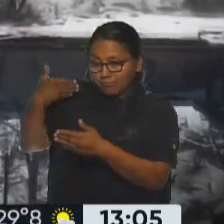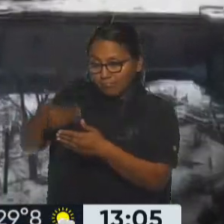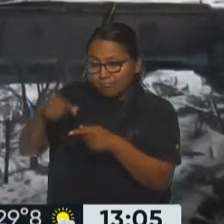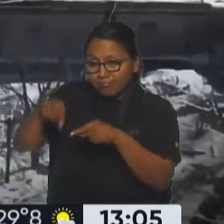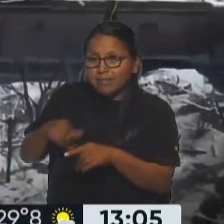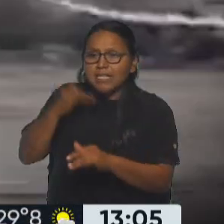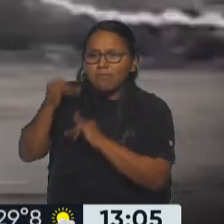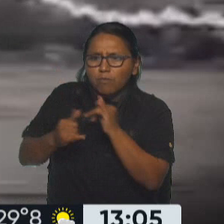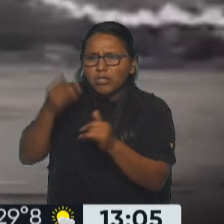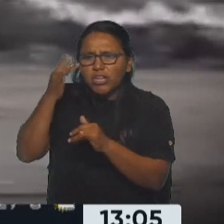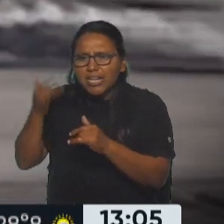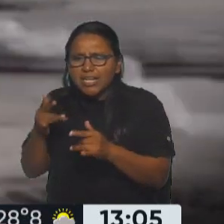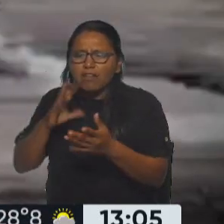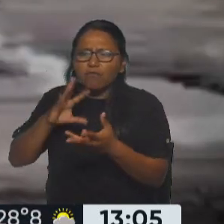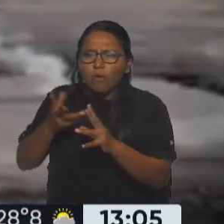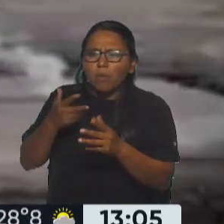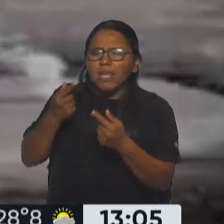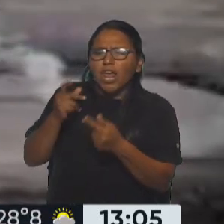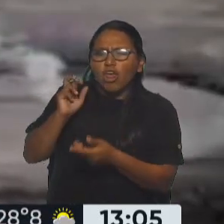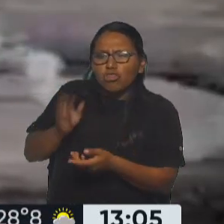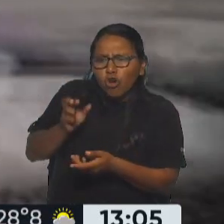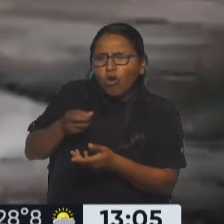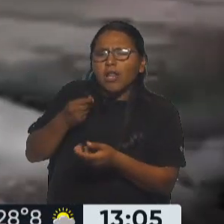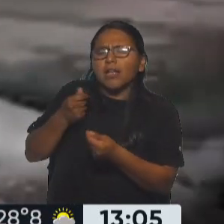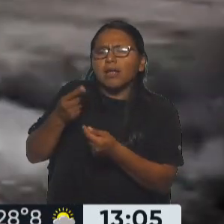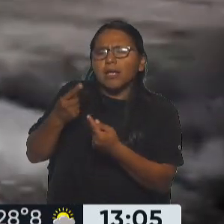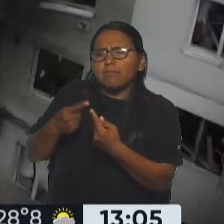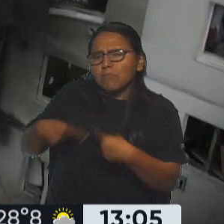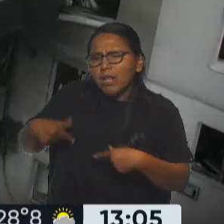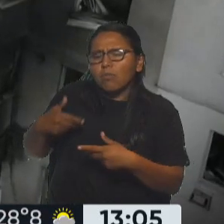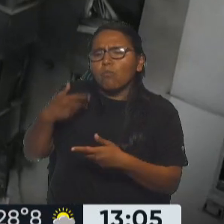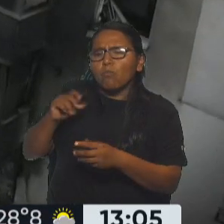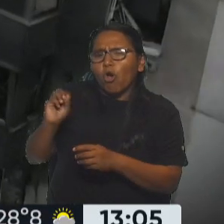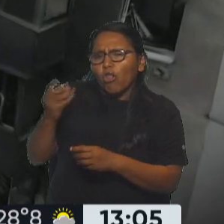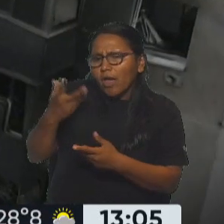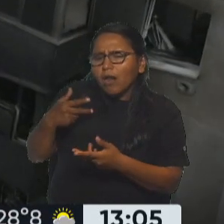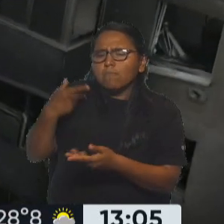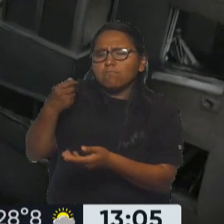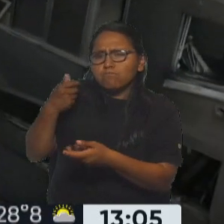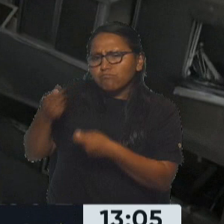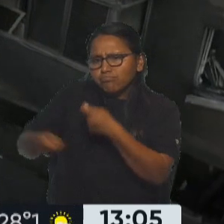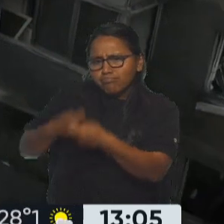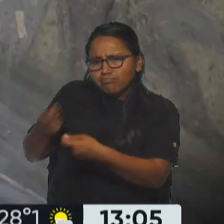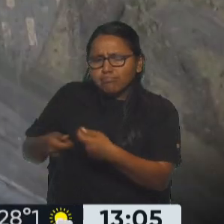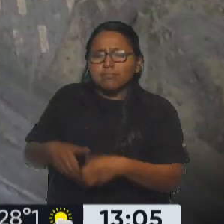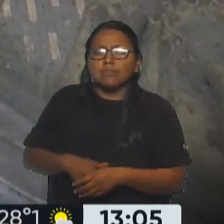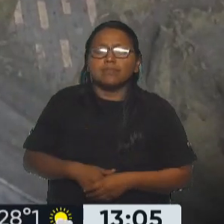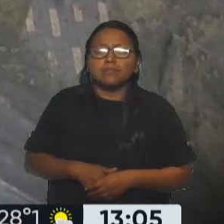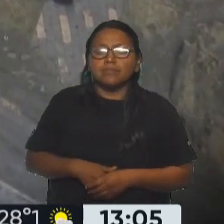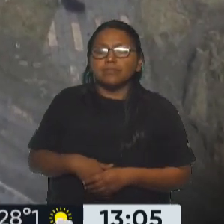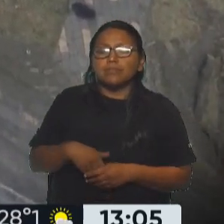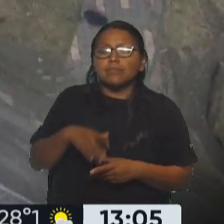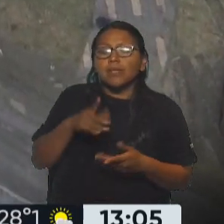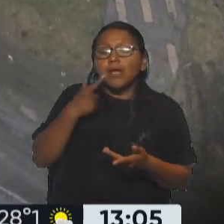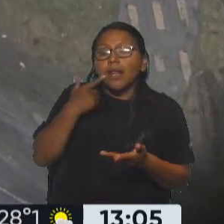información de inteligencia y decenas de miles de millones de dólares en armamento moderno. La apuesta de Moscú a que Occidente terminaría